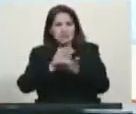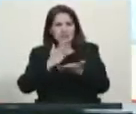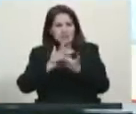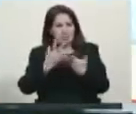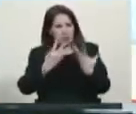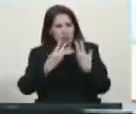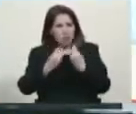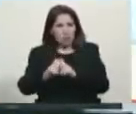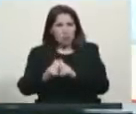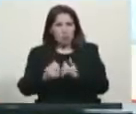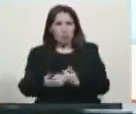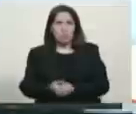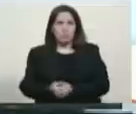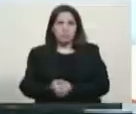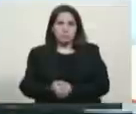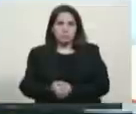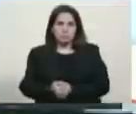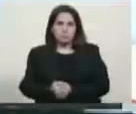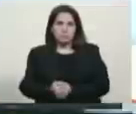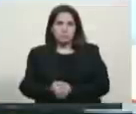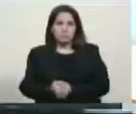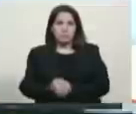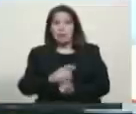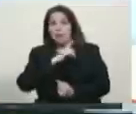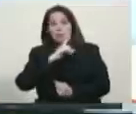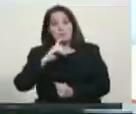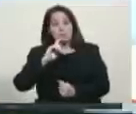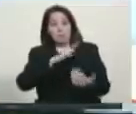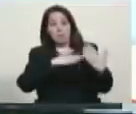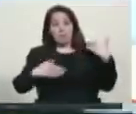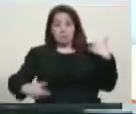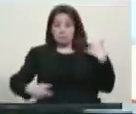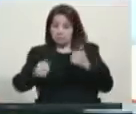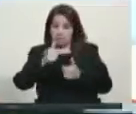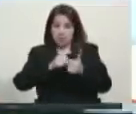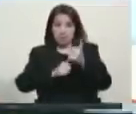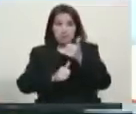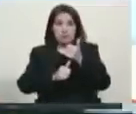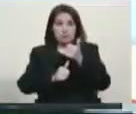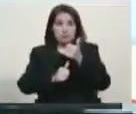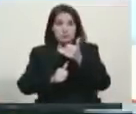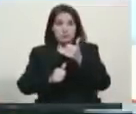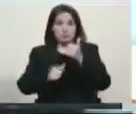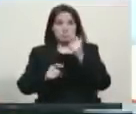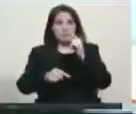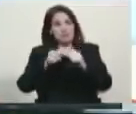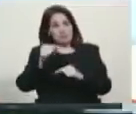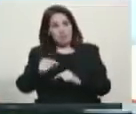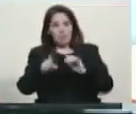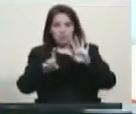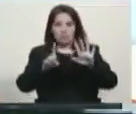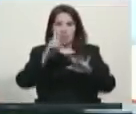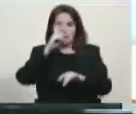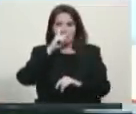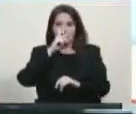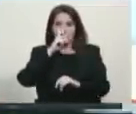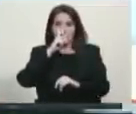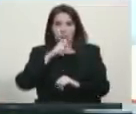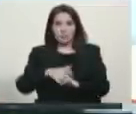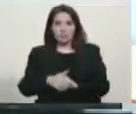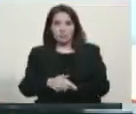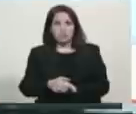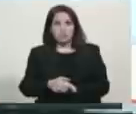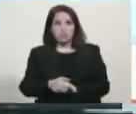Cívico-Militar. Me nombró vicepresidente y luego hace 6 años... sabemos lo que